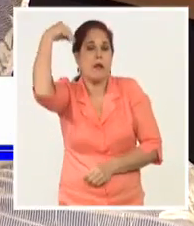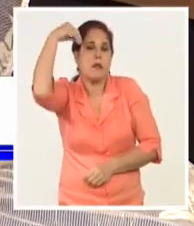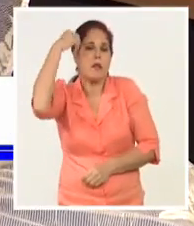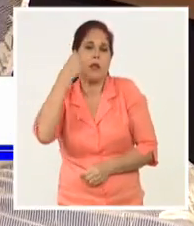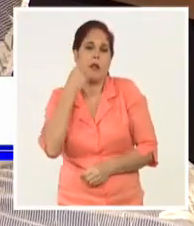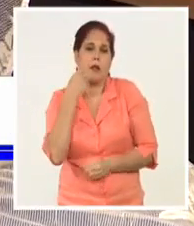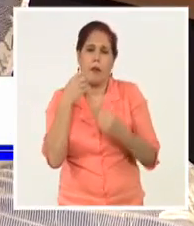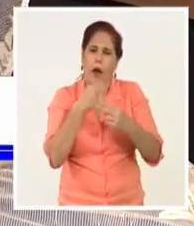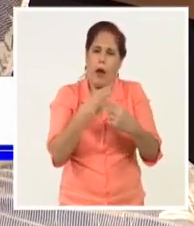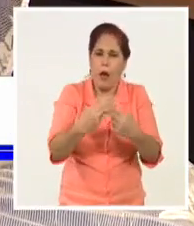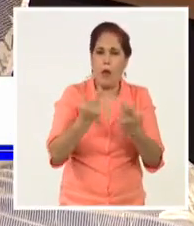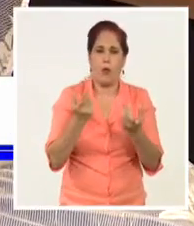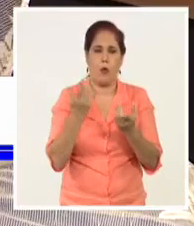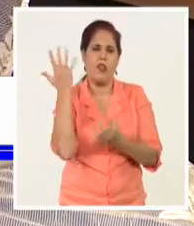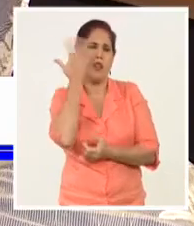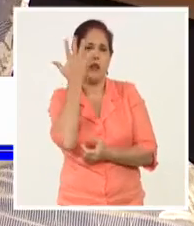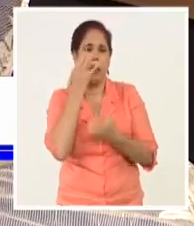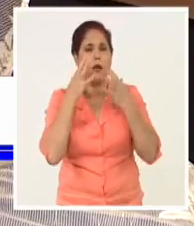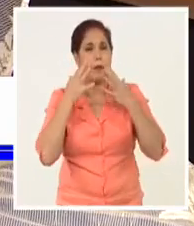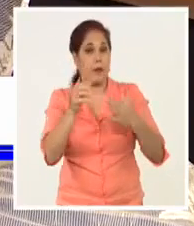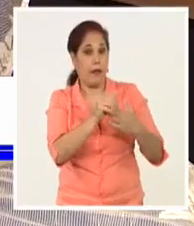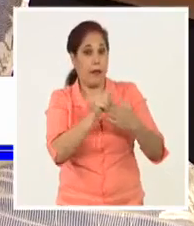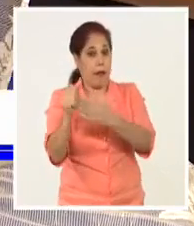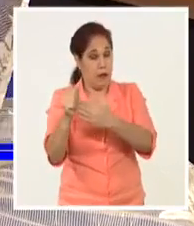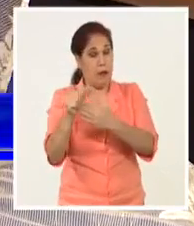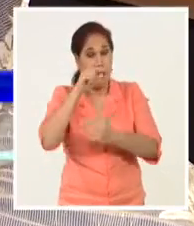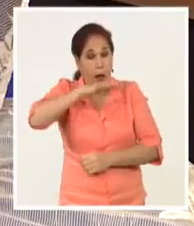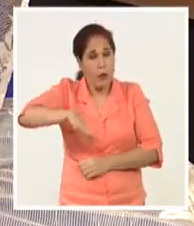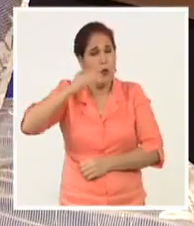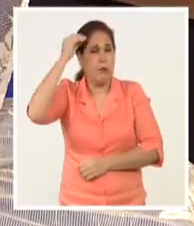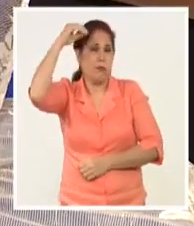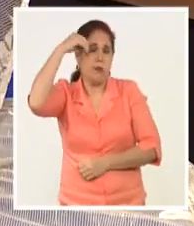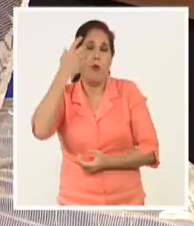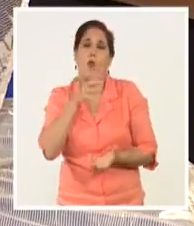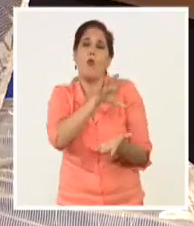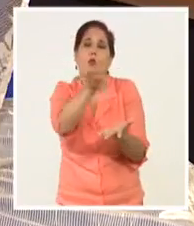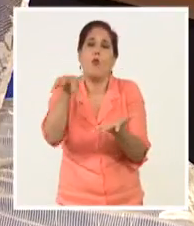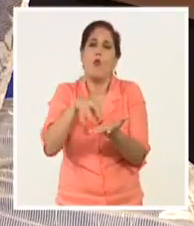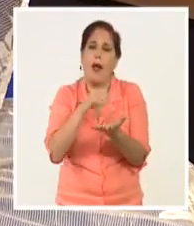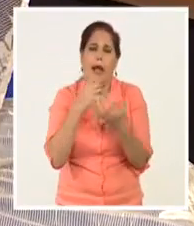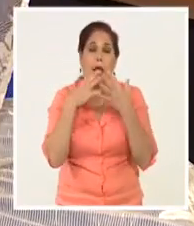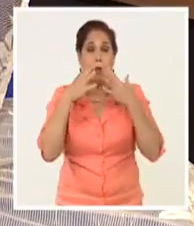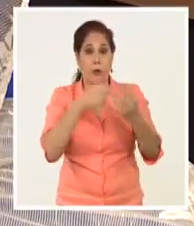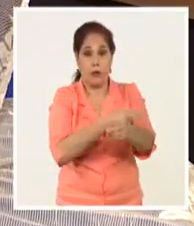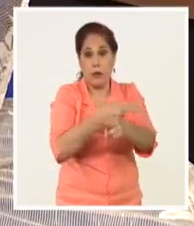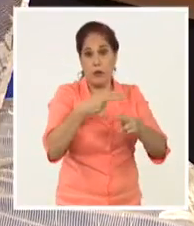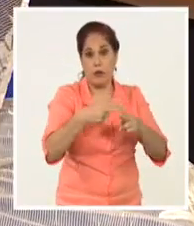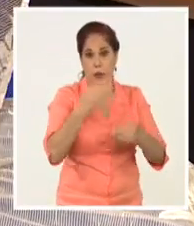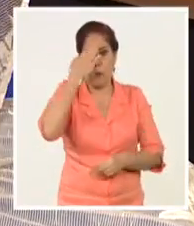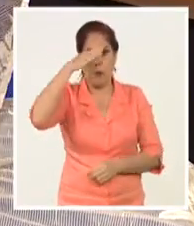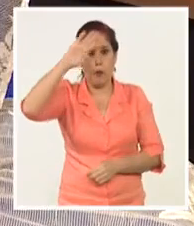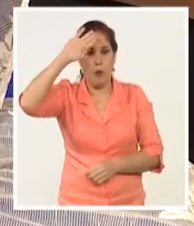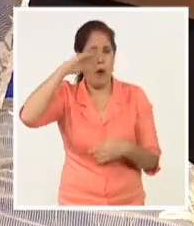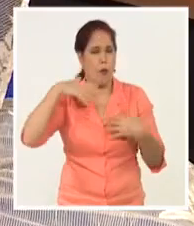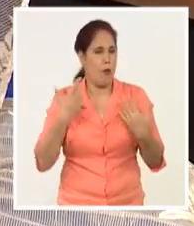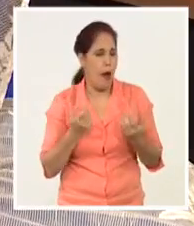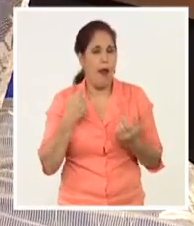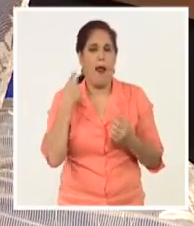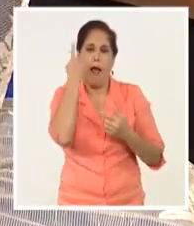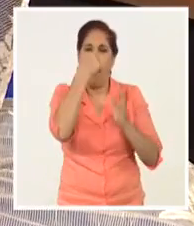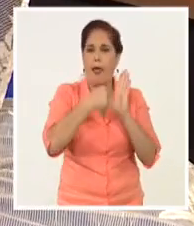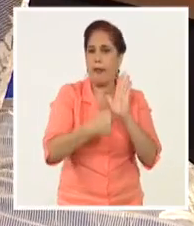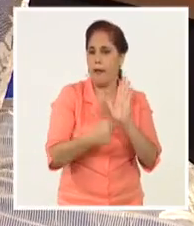históricas, que los niños conozcan cuáles han sido los lugares históricos más importantes, las características